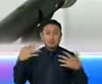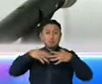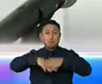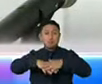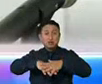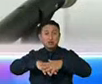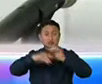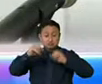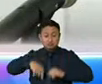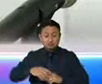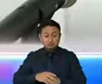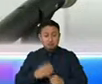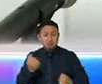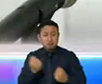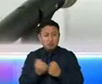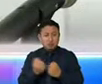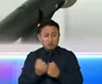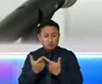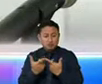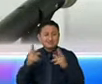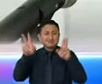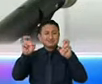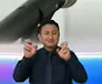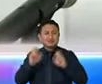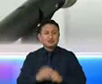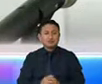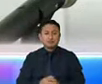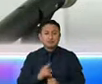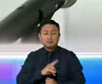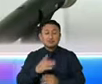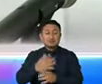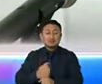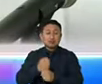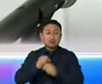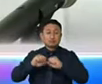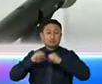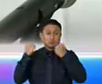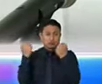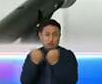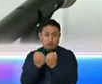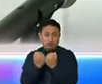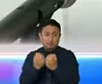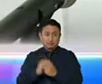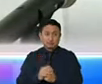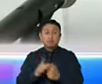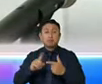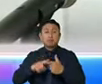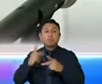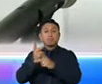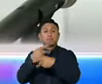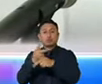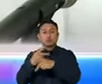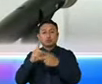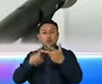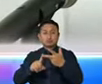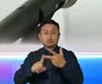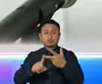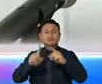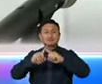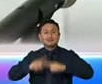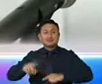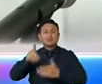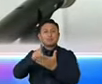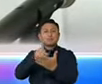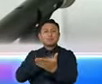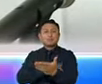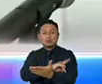a cooperar en los aspectos relacionados a seguridad social, producción y los diferentes